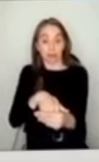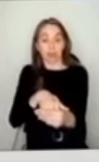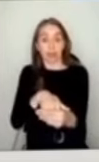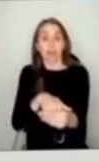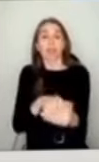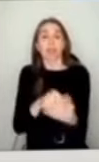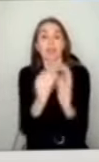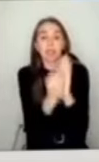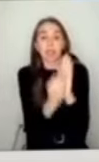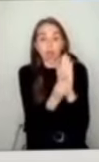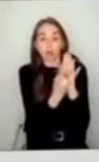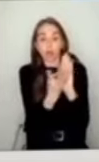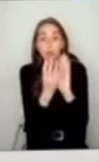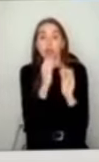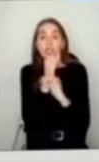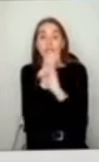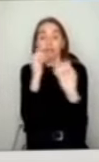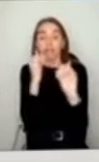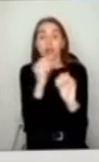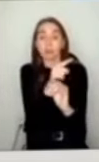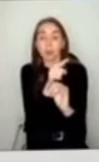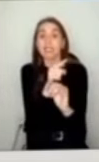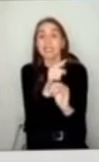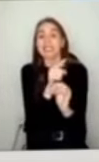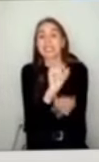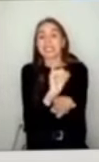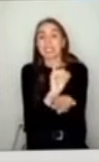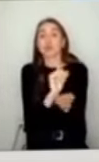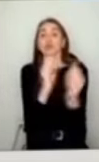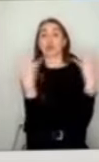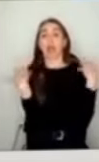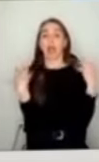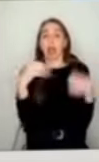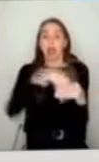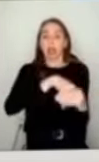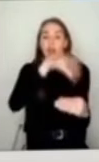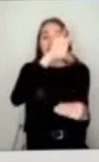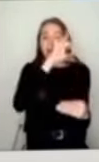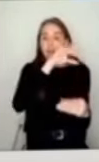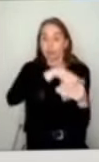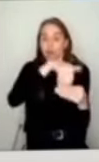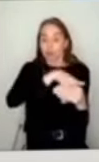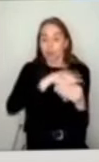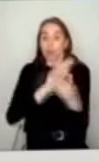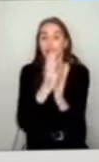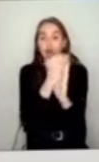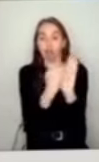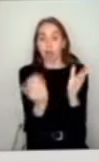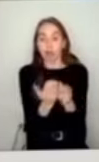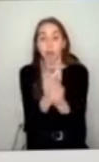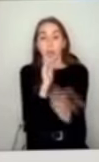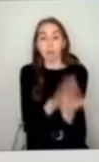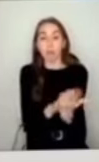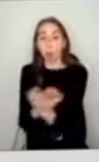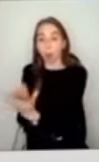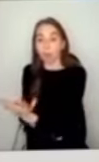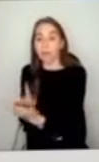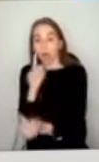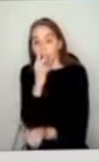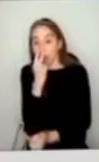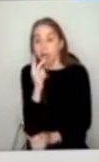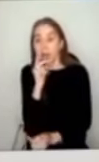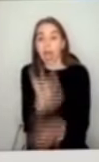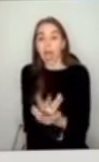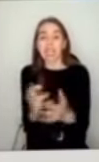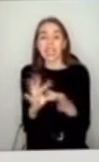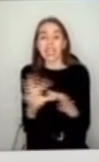conocer por el organismo electoral, todos los antecedentes y la evidencia disponible apuntan a la existencia de un grave fraude